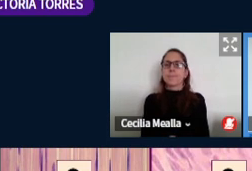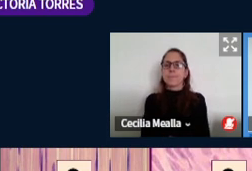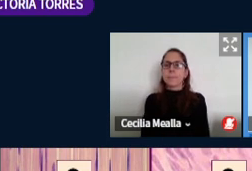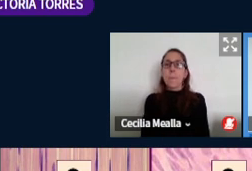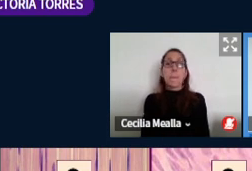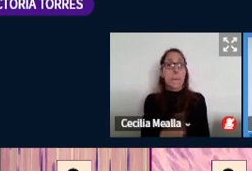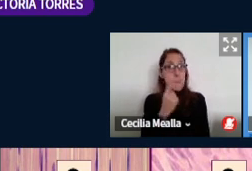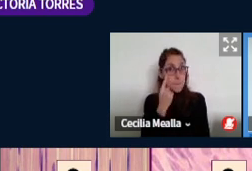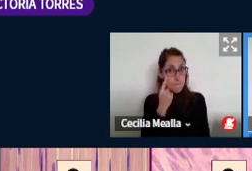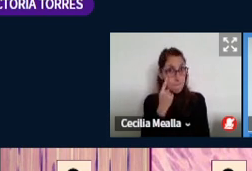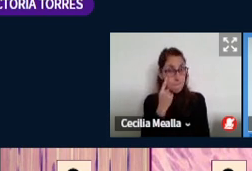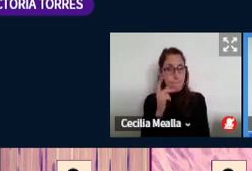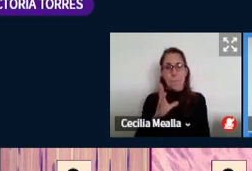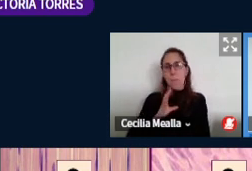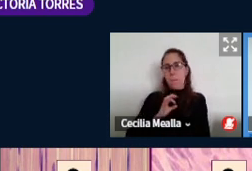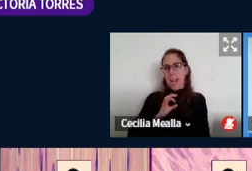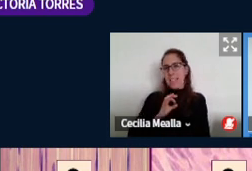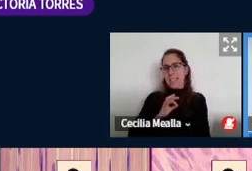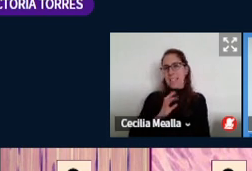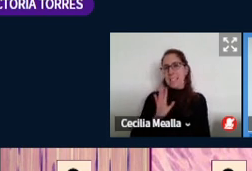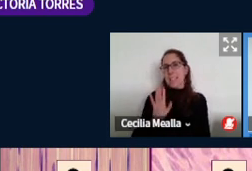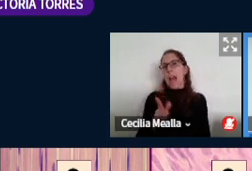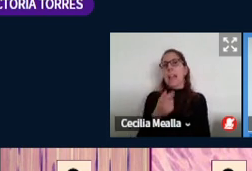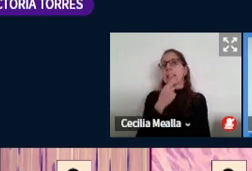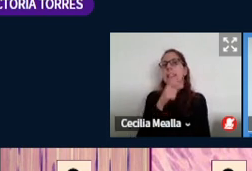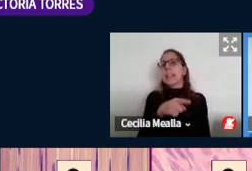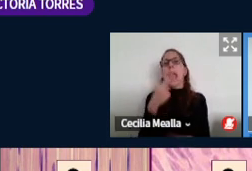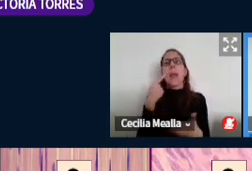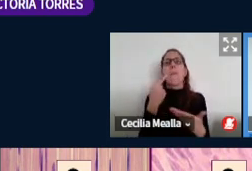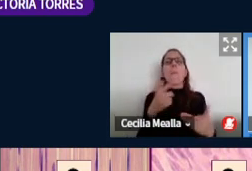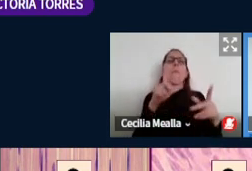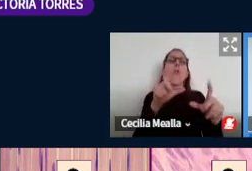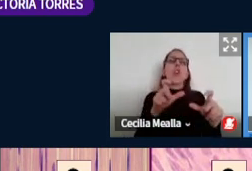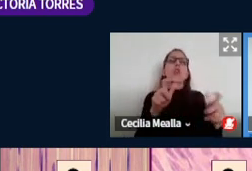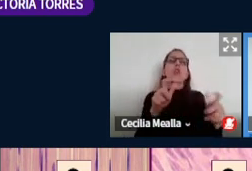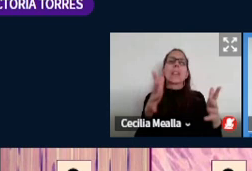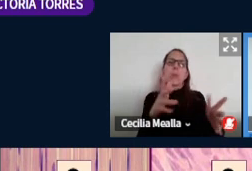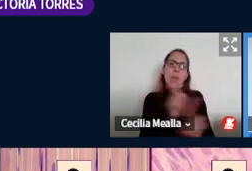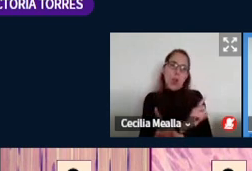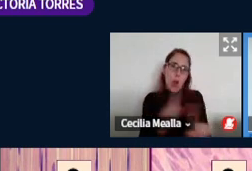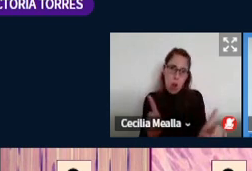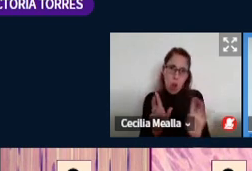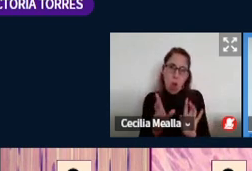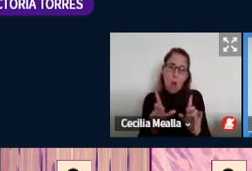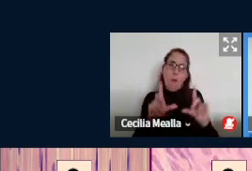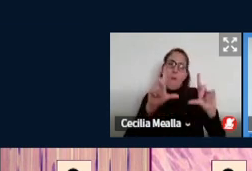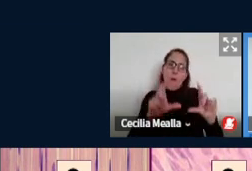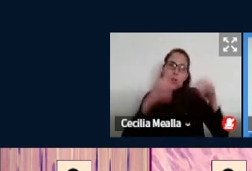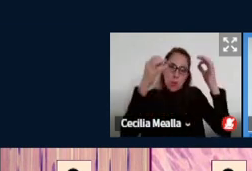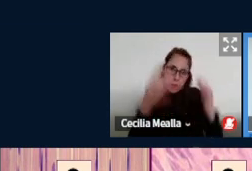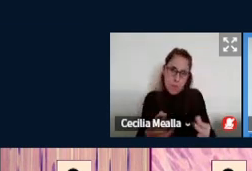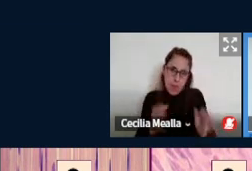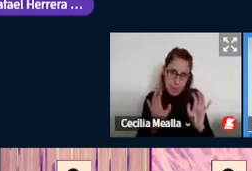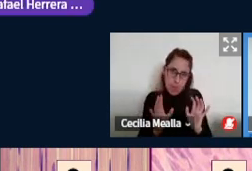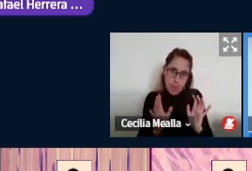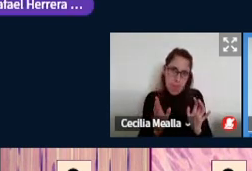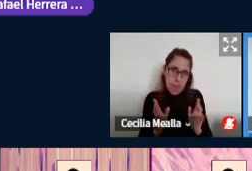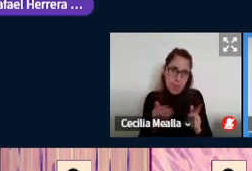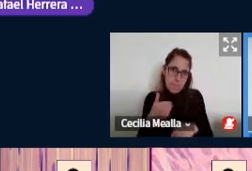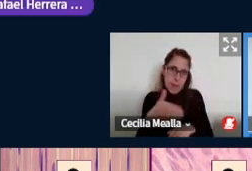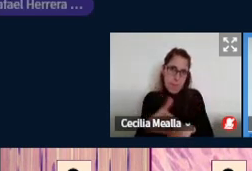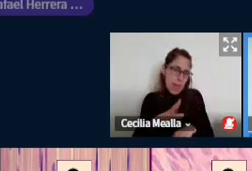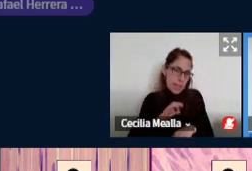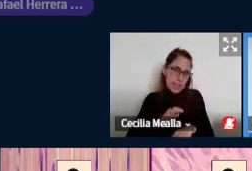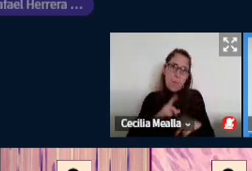Y En el parcial, ojo una cosa, no les van a poner una imagen donde no se vea. ¿Sí? Lo que tienen que identificar para diferenciar no se ve, no se lo van a poner. Se van a